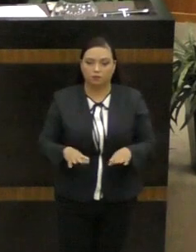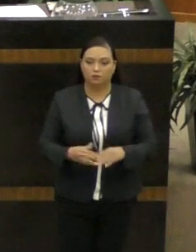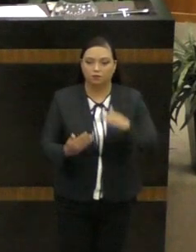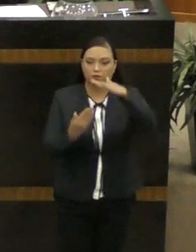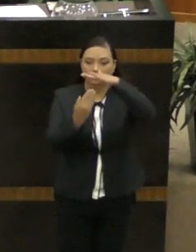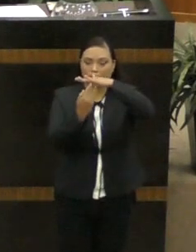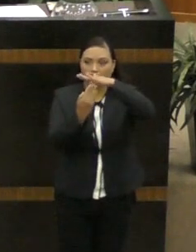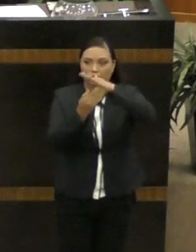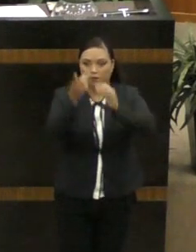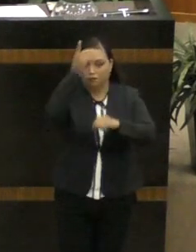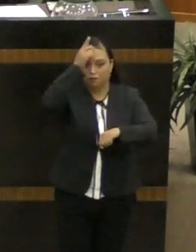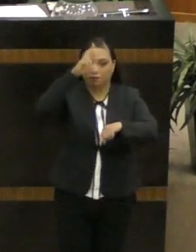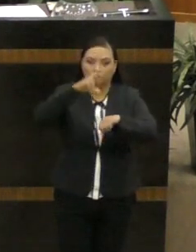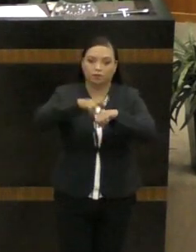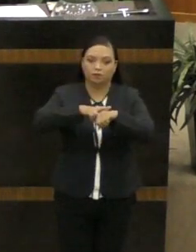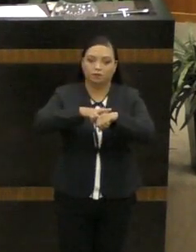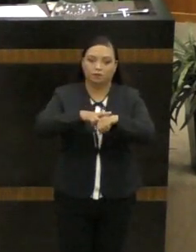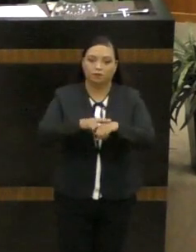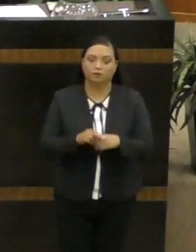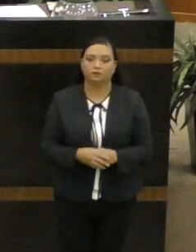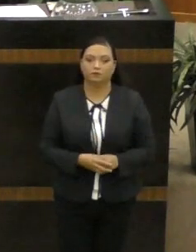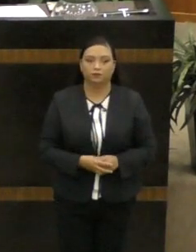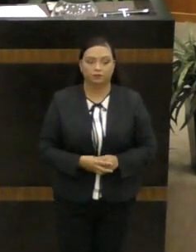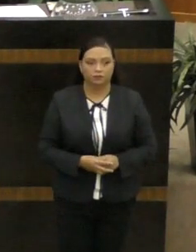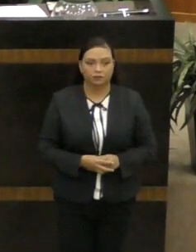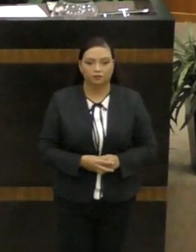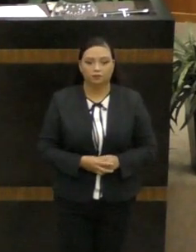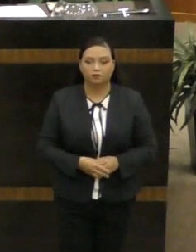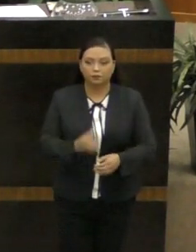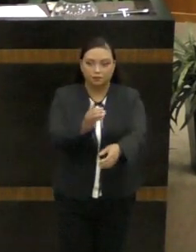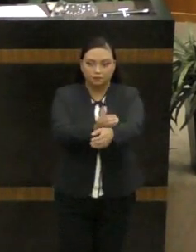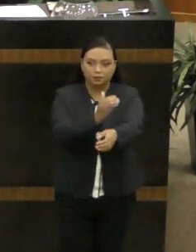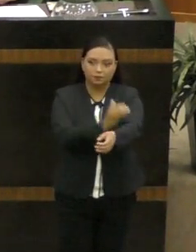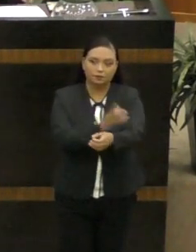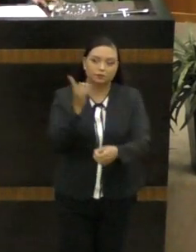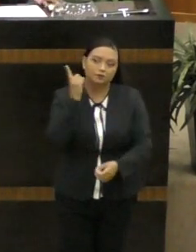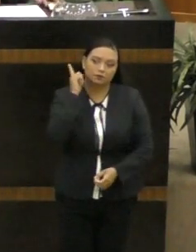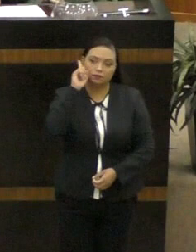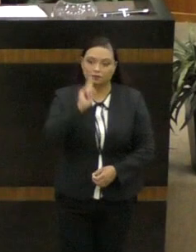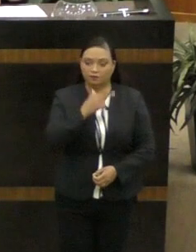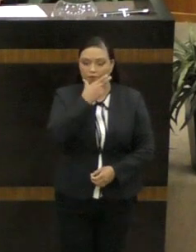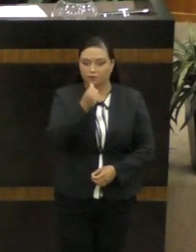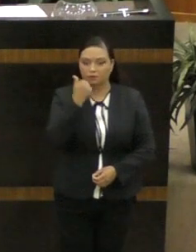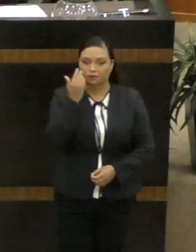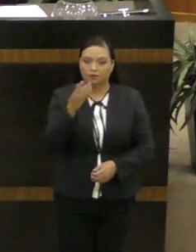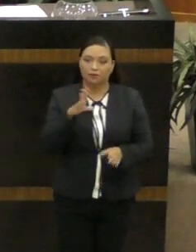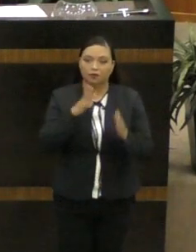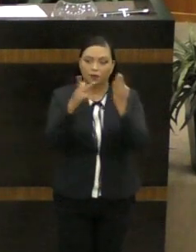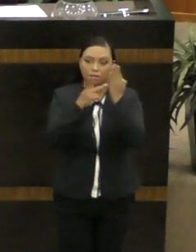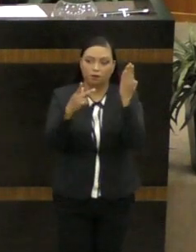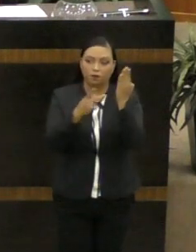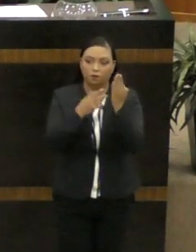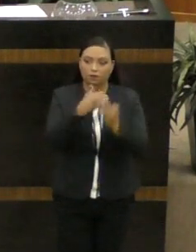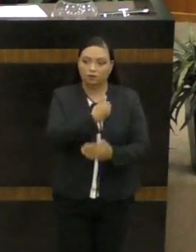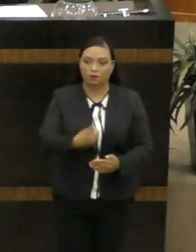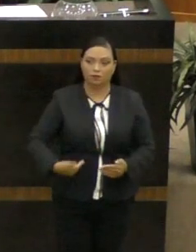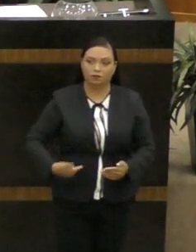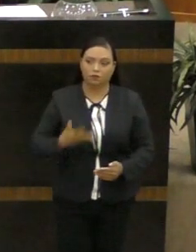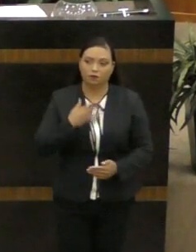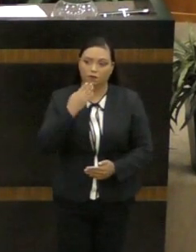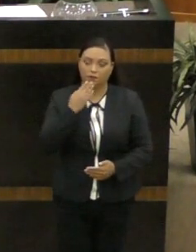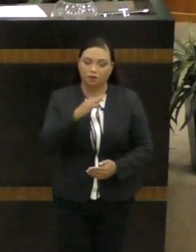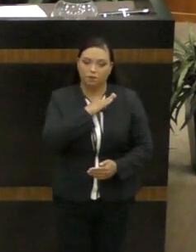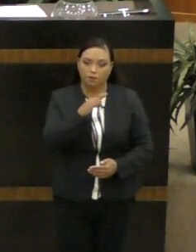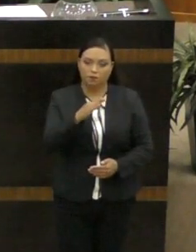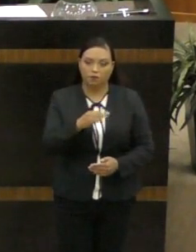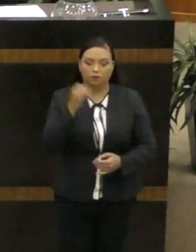la mesa directiva de referencia. Compañeros diputados y compañeras diputadas, recibidas las propuestas, esta presidencia tiene que